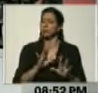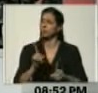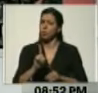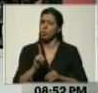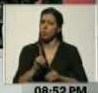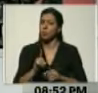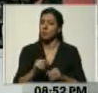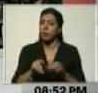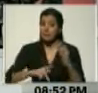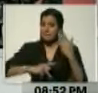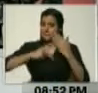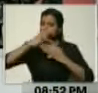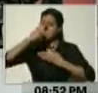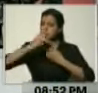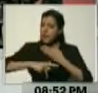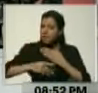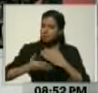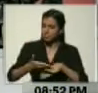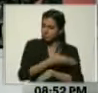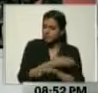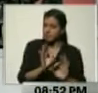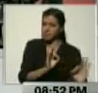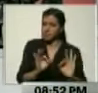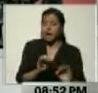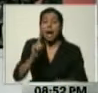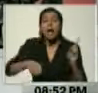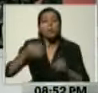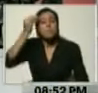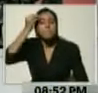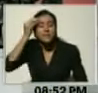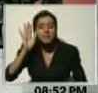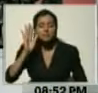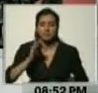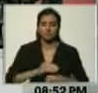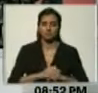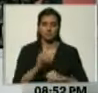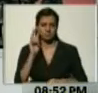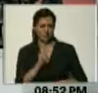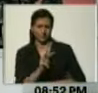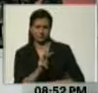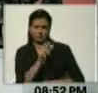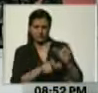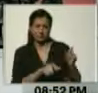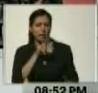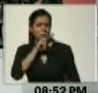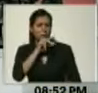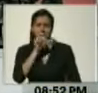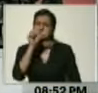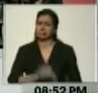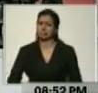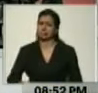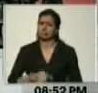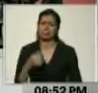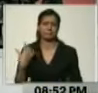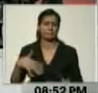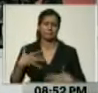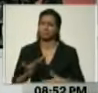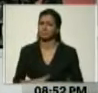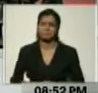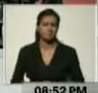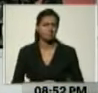Es un plan. Y el que crea, por eso yo cuando veo a estos compañeros, ay Dios mío querido, declarando bolsería, le digo,